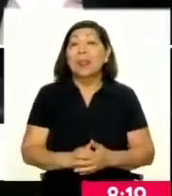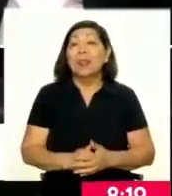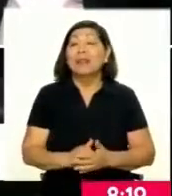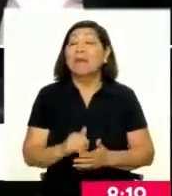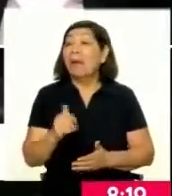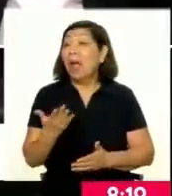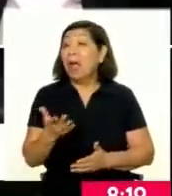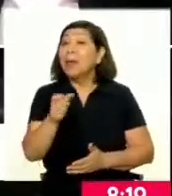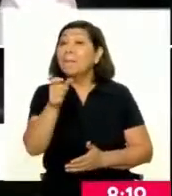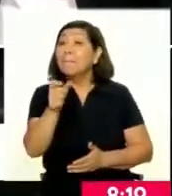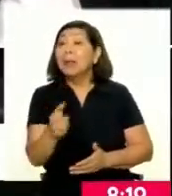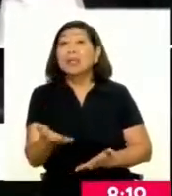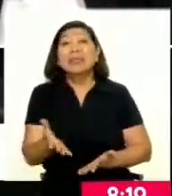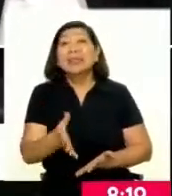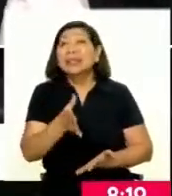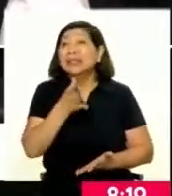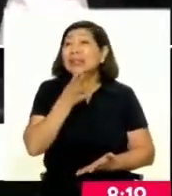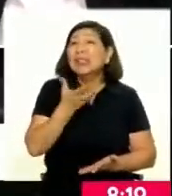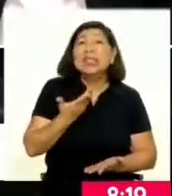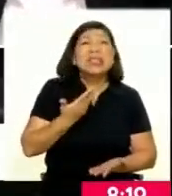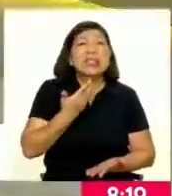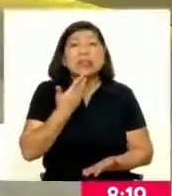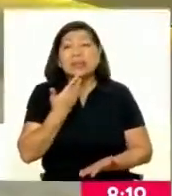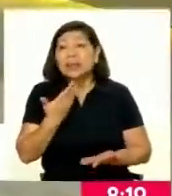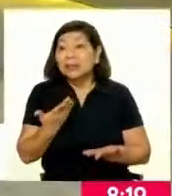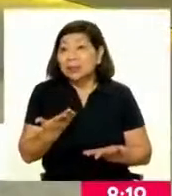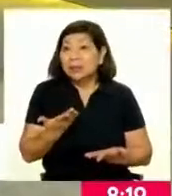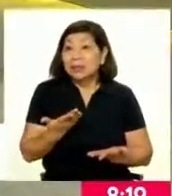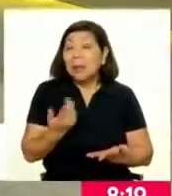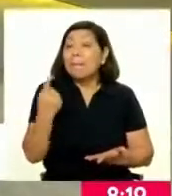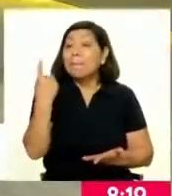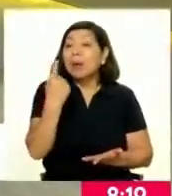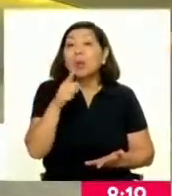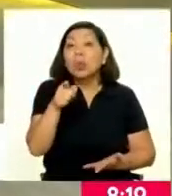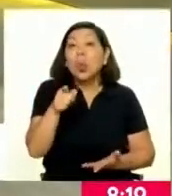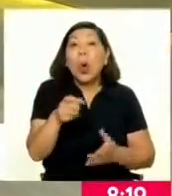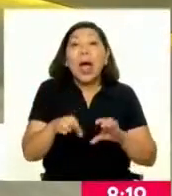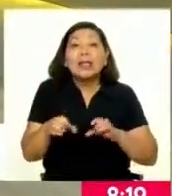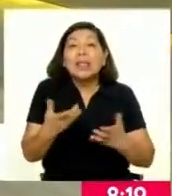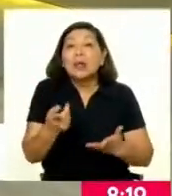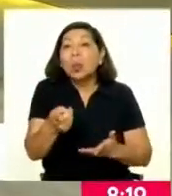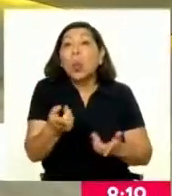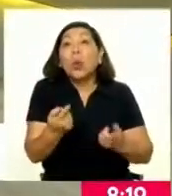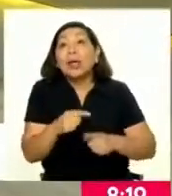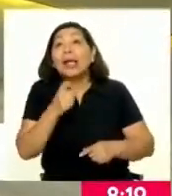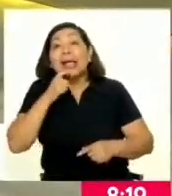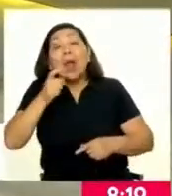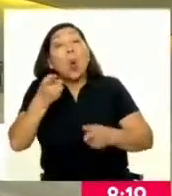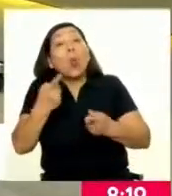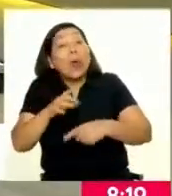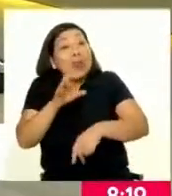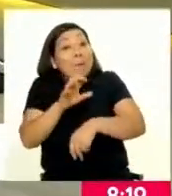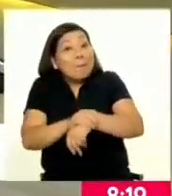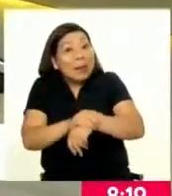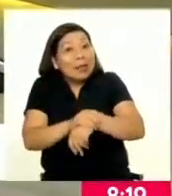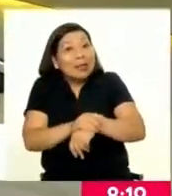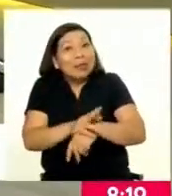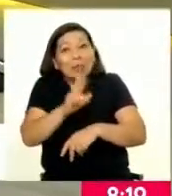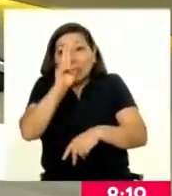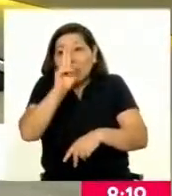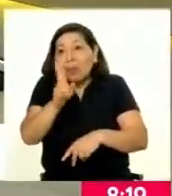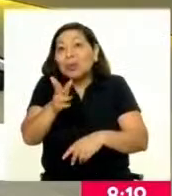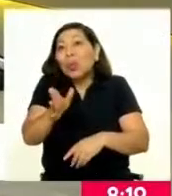hay personas que no tienen los recursos, ¿qué es lo primero que deben de hacer al verse detenidas y que se ha vulnerado